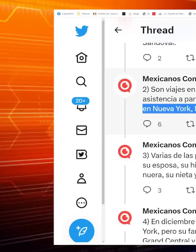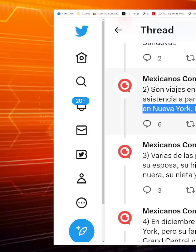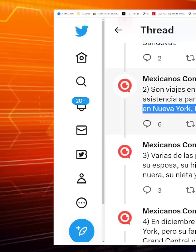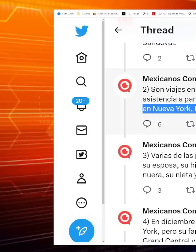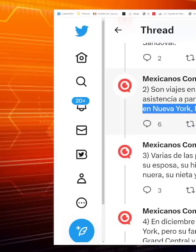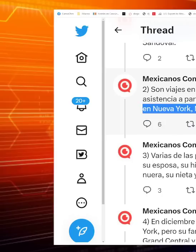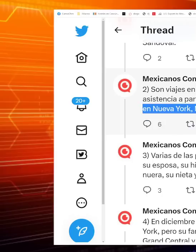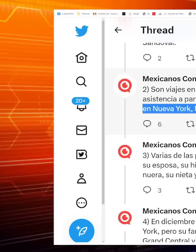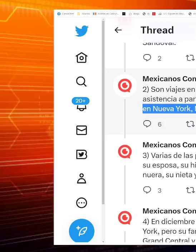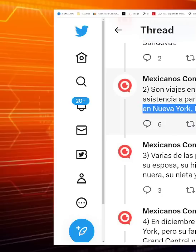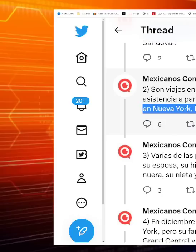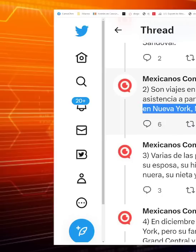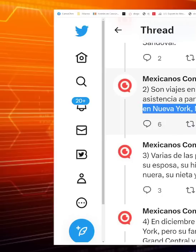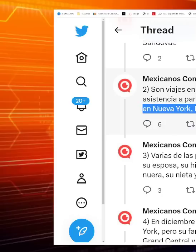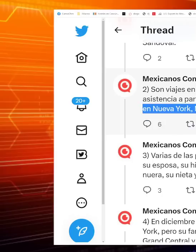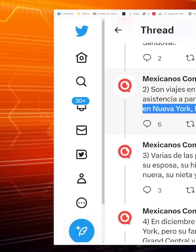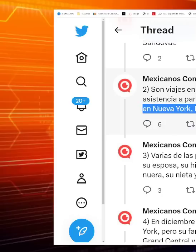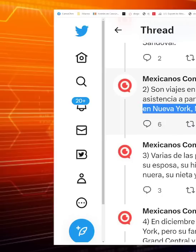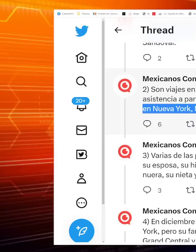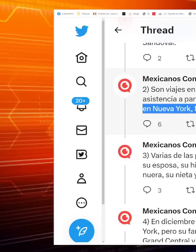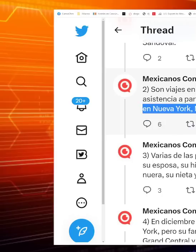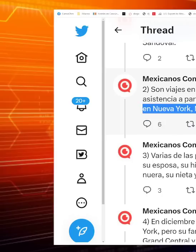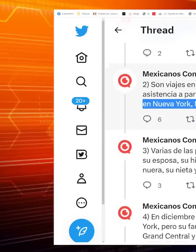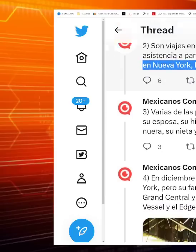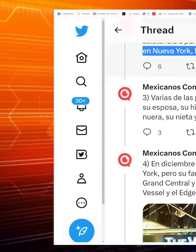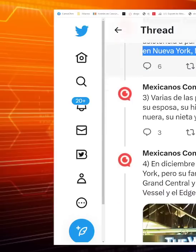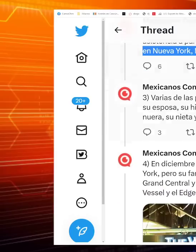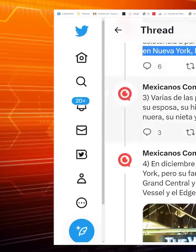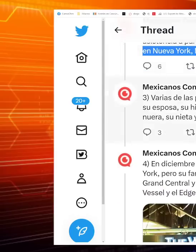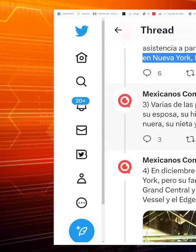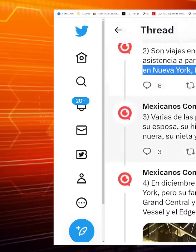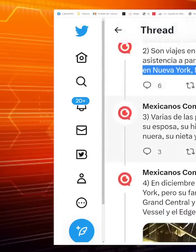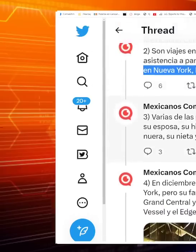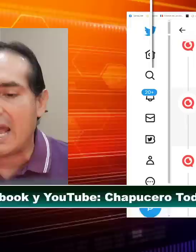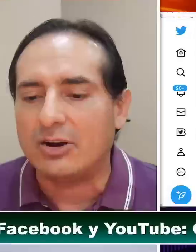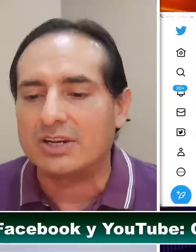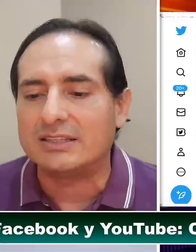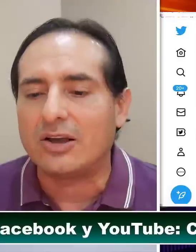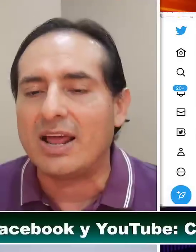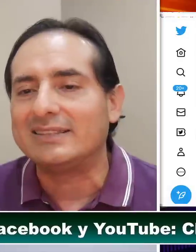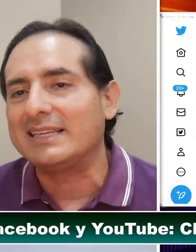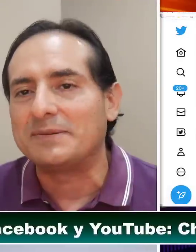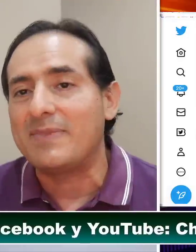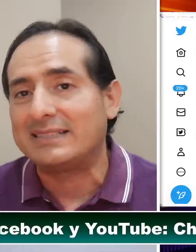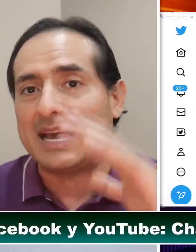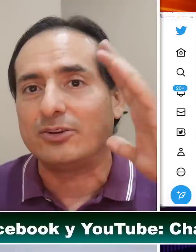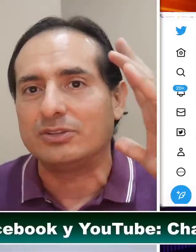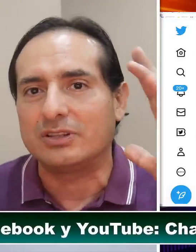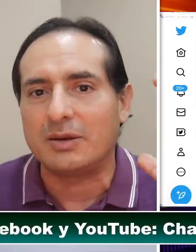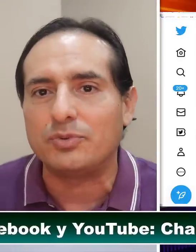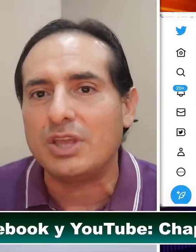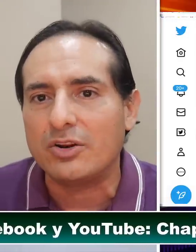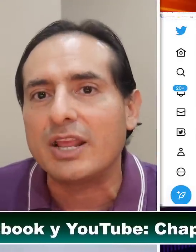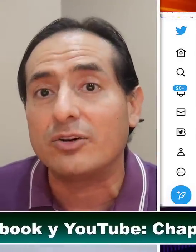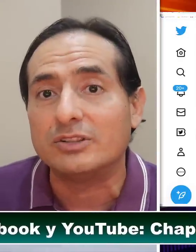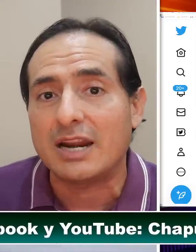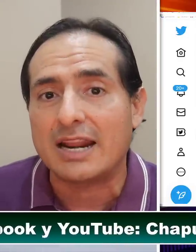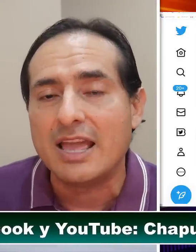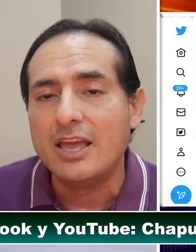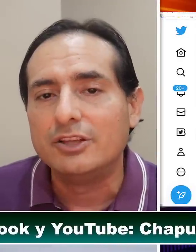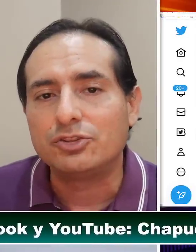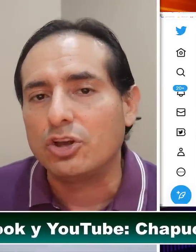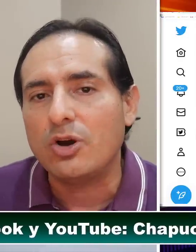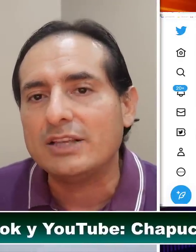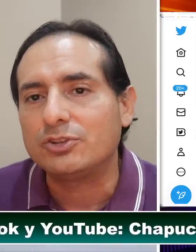Moscú y Florencia, y se fueron de compras en Denver o en Milán, también yéndose a los restaurantes más caros que pudieron